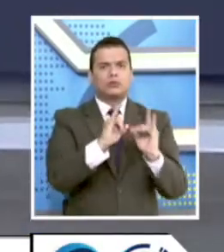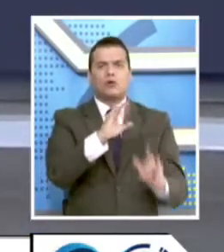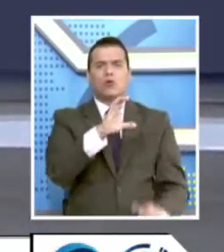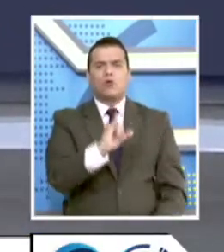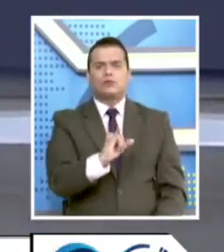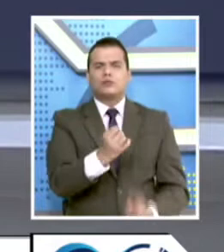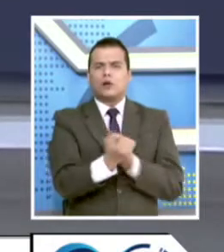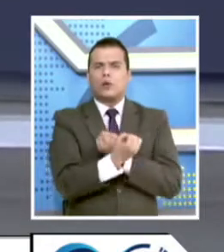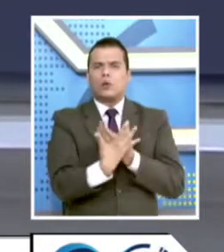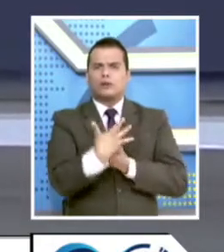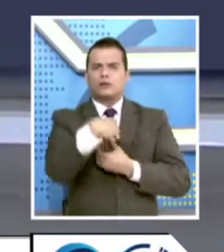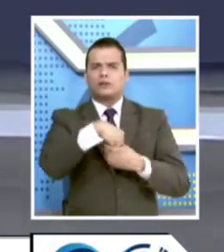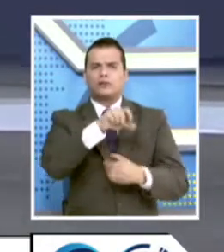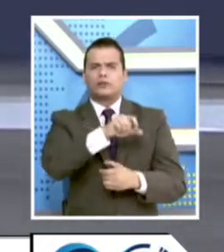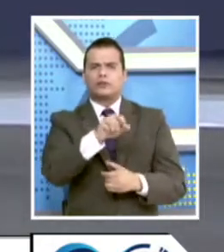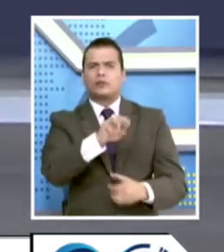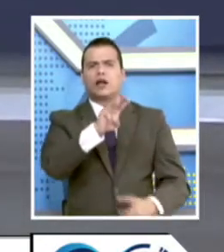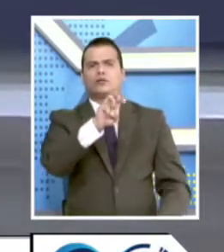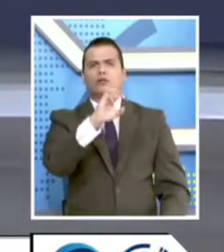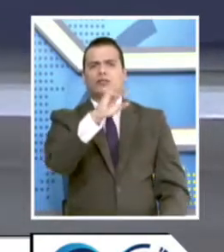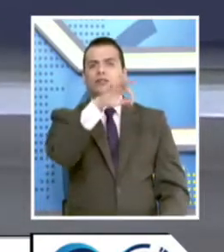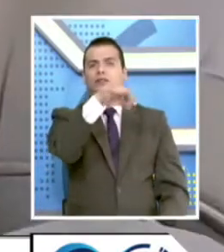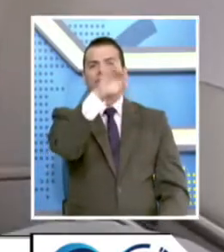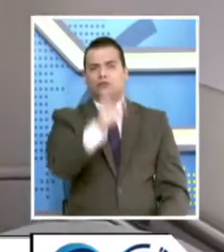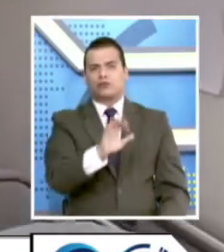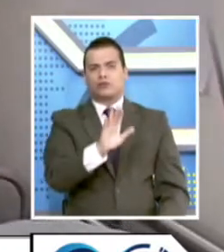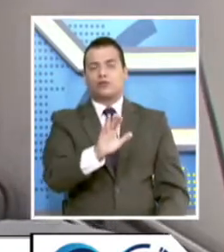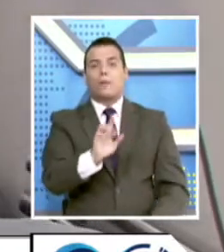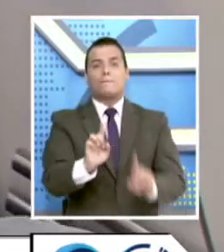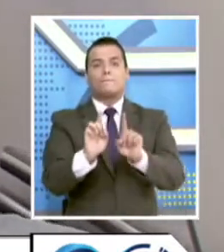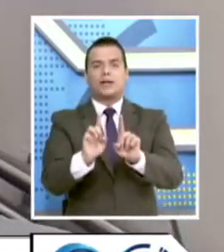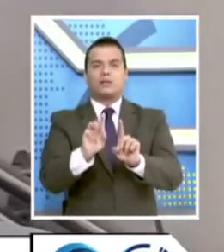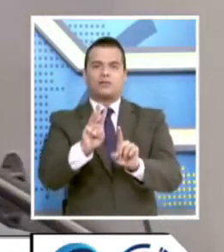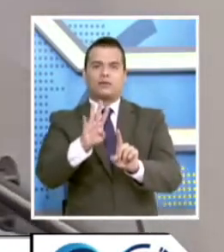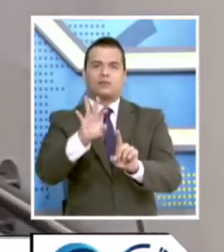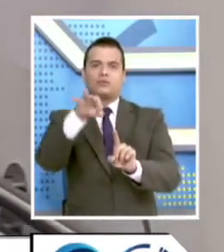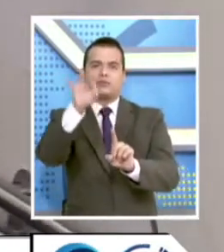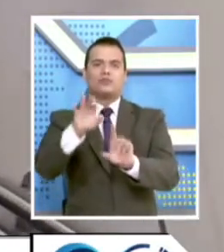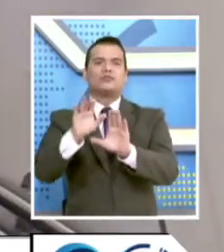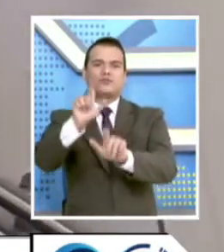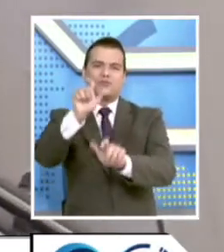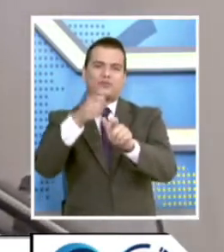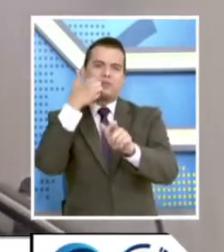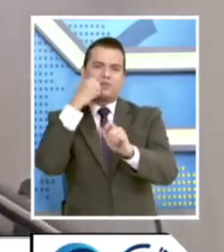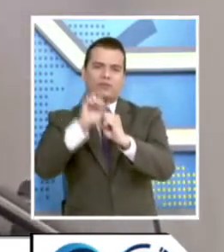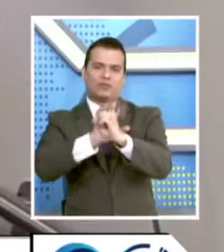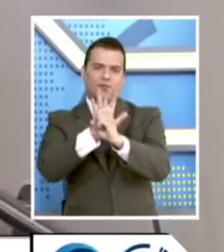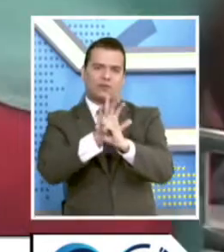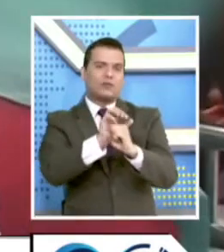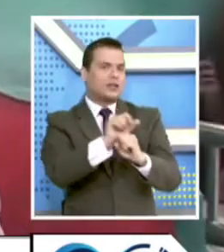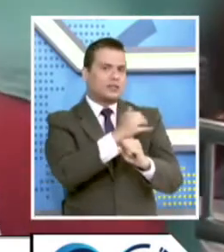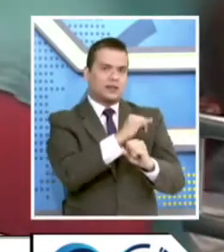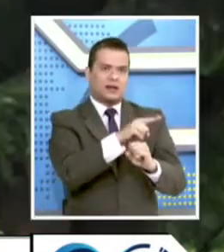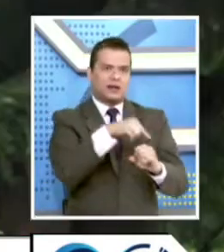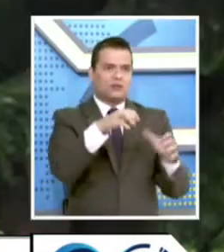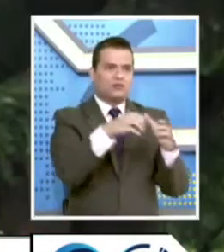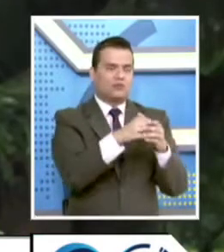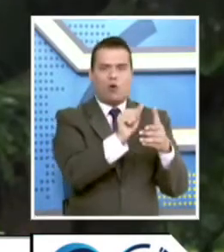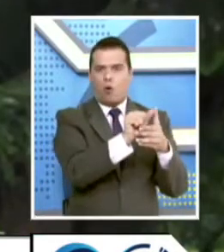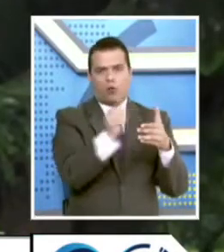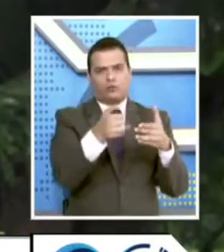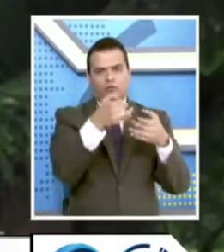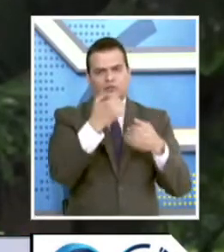cuidados intensivos de un 80%, pero tan solo el 34% son de pacientes con COVID-19.